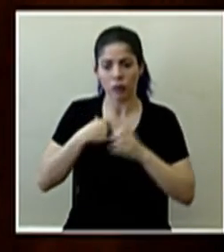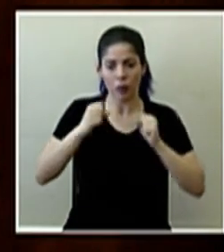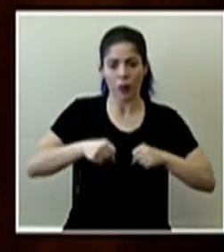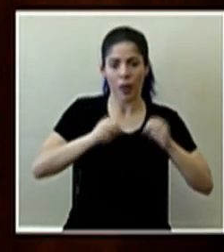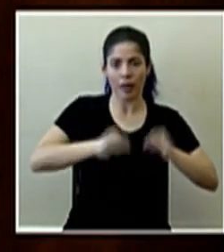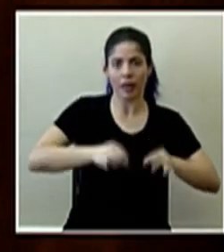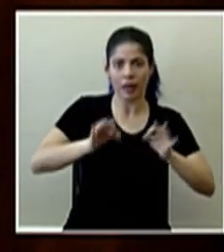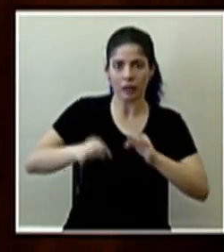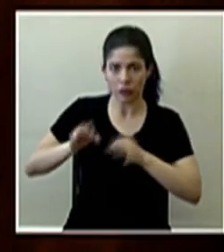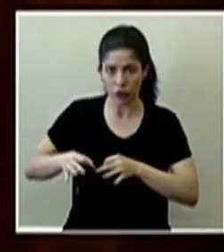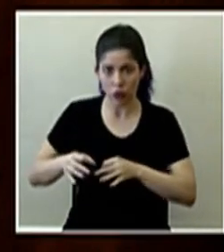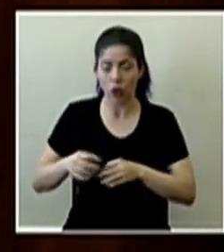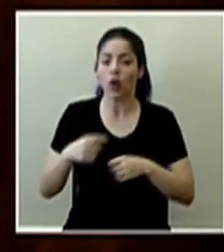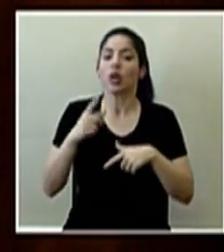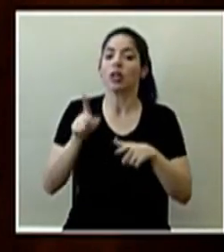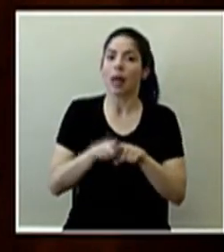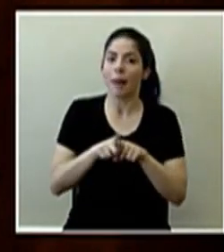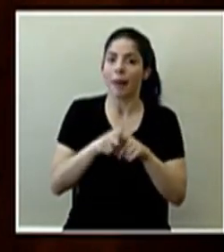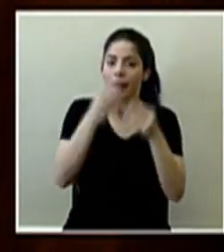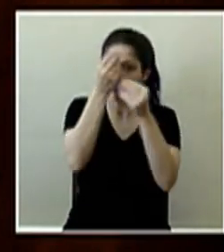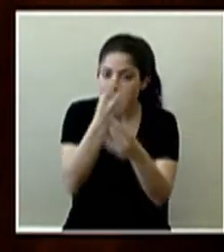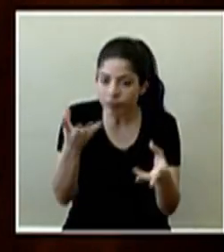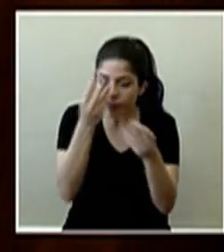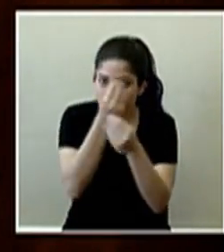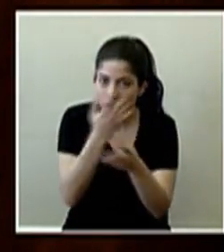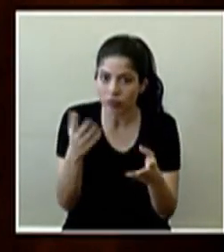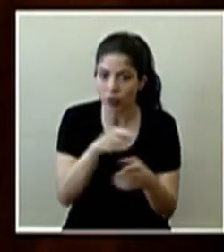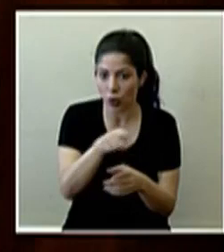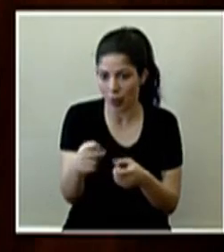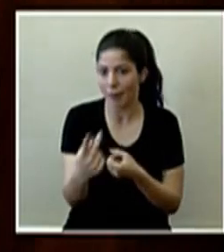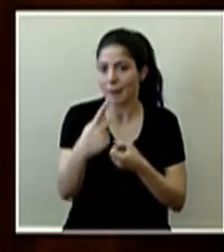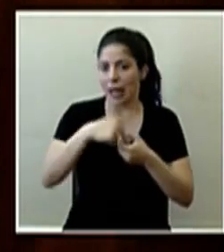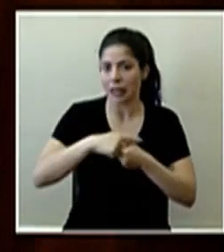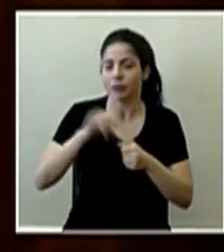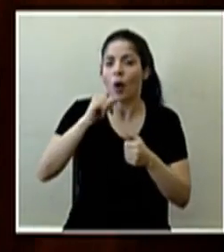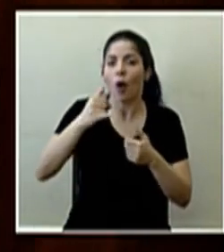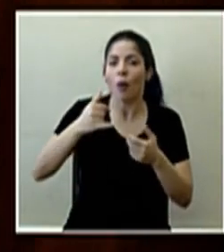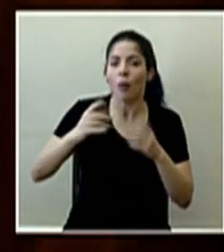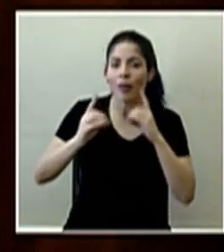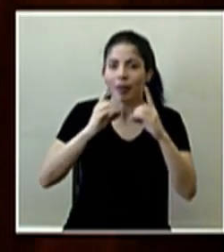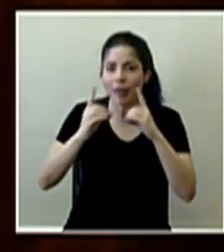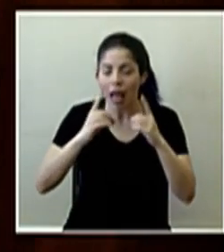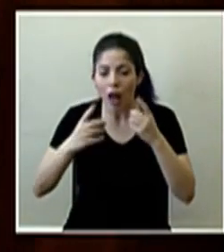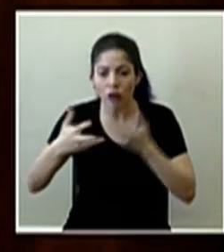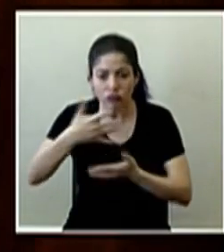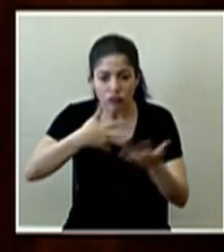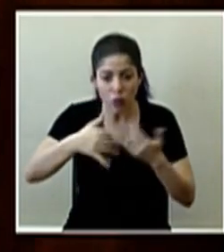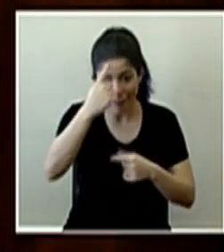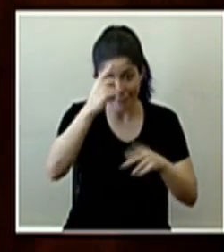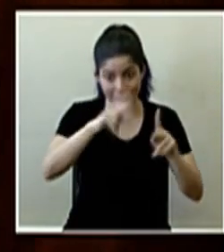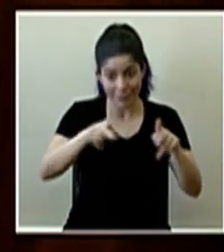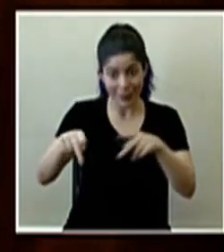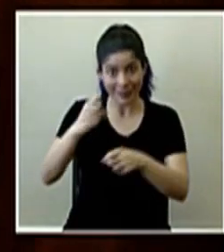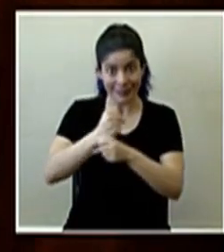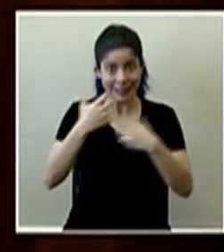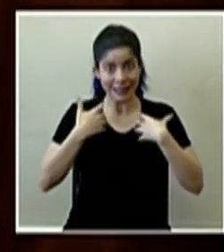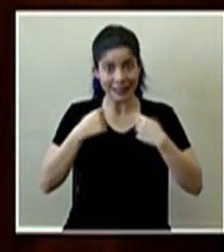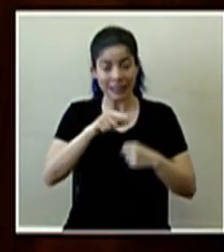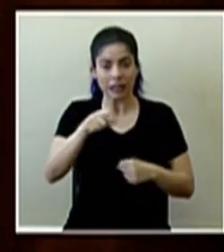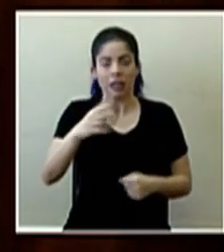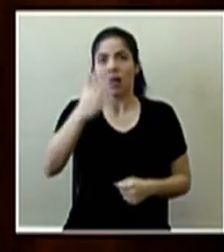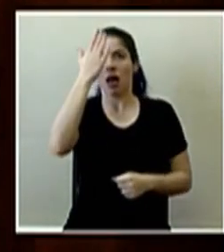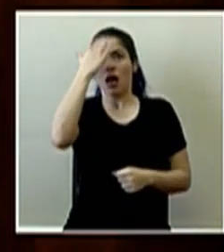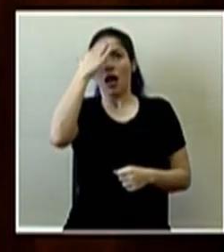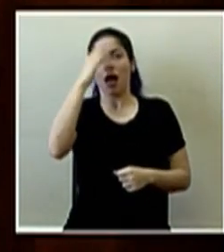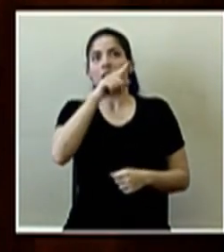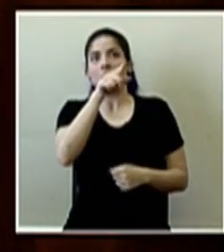y participarlos en ese diálogo para que nuestro personal sepa que tenemos